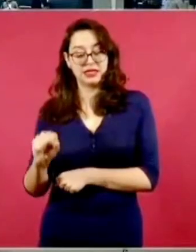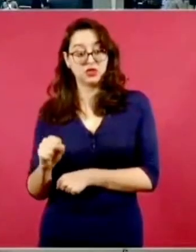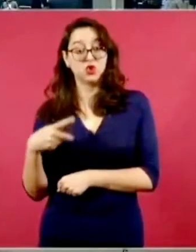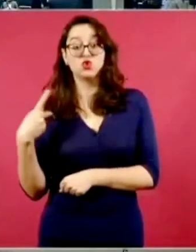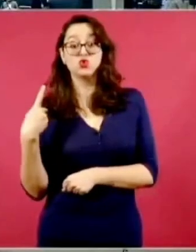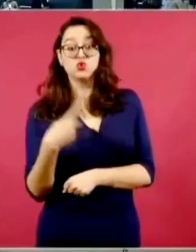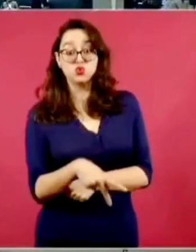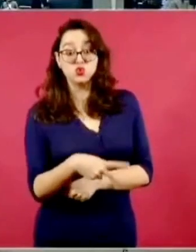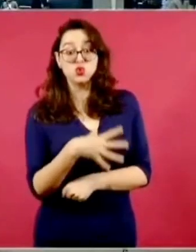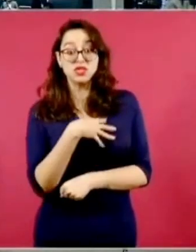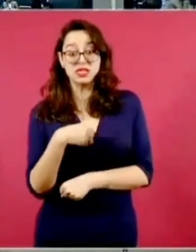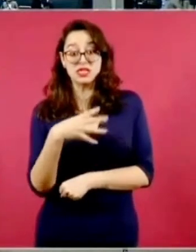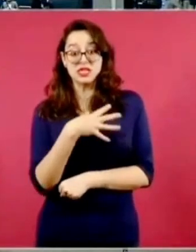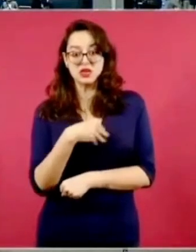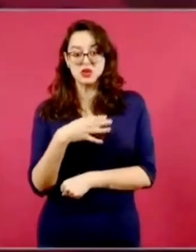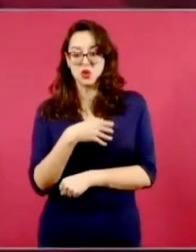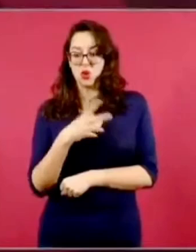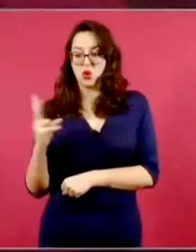Miguel de la Madrid,